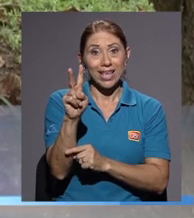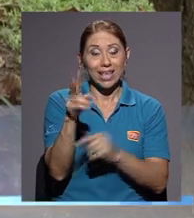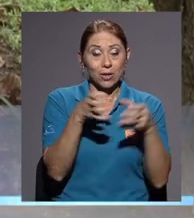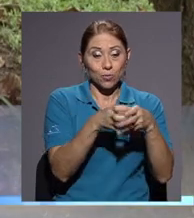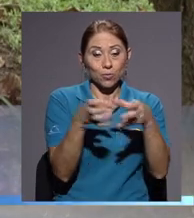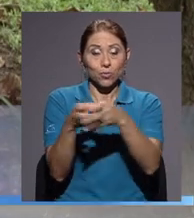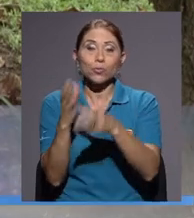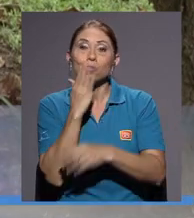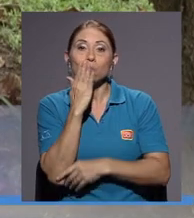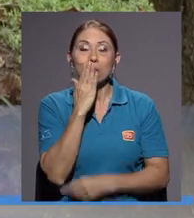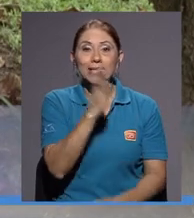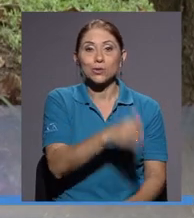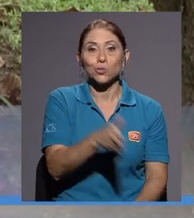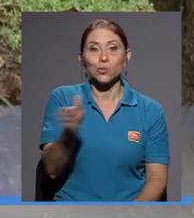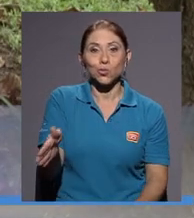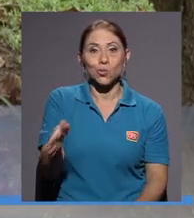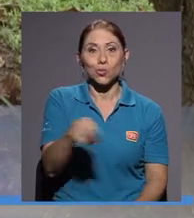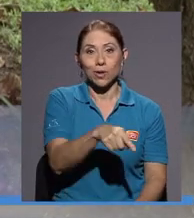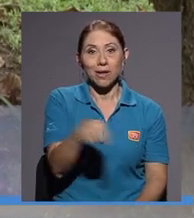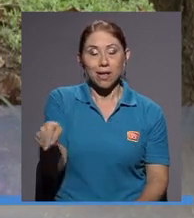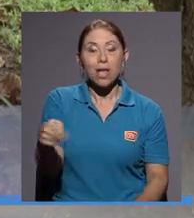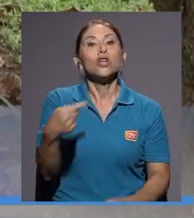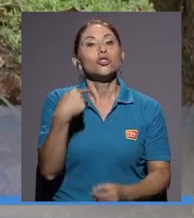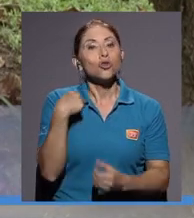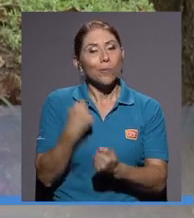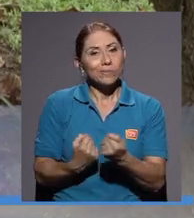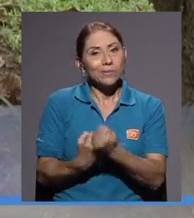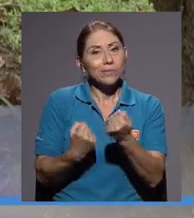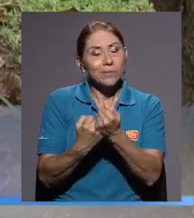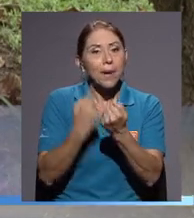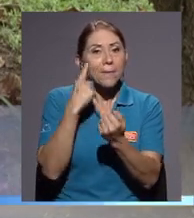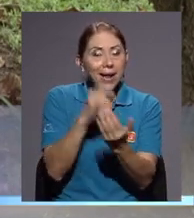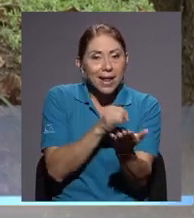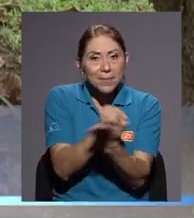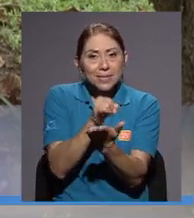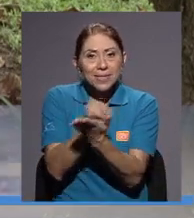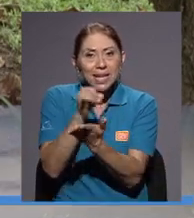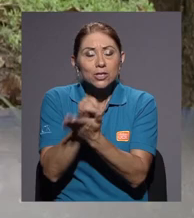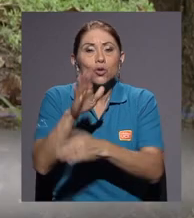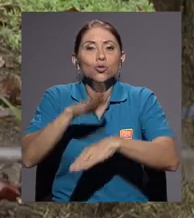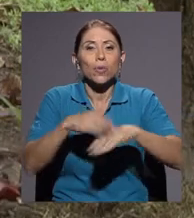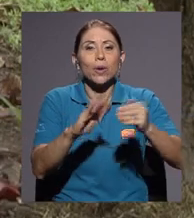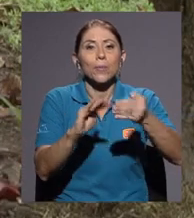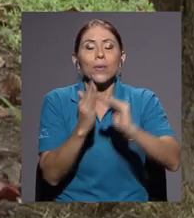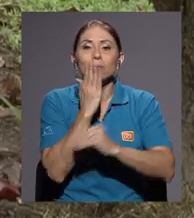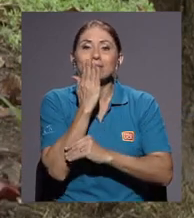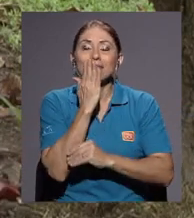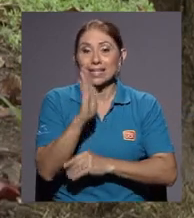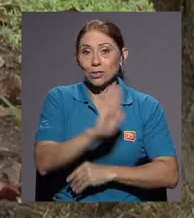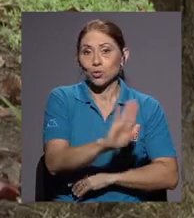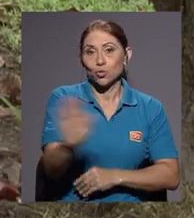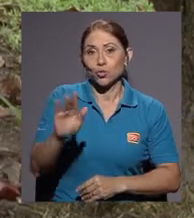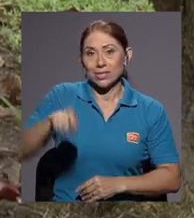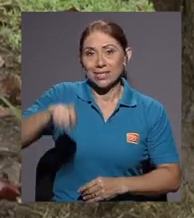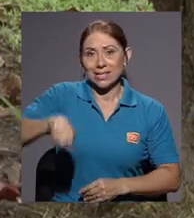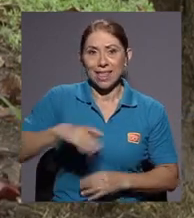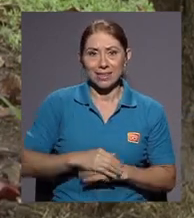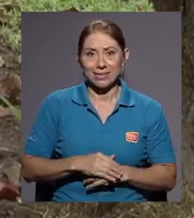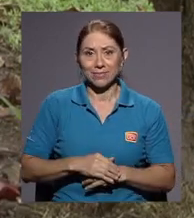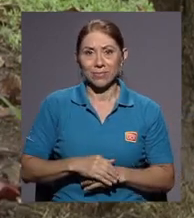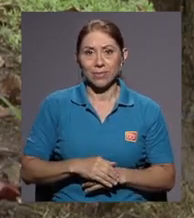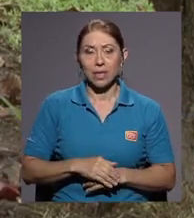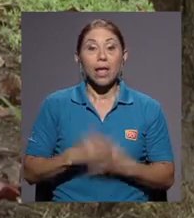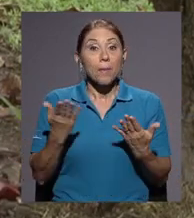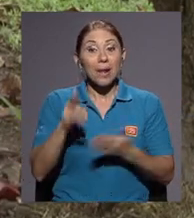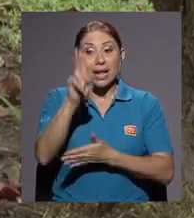una de las que aportó para que hicieran una investigación sobre los pueblos y sus necesidades, para que las universidades no construyeran